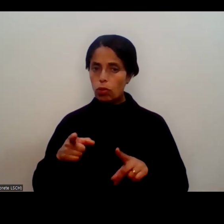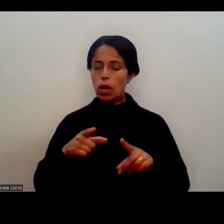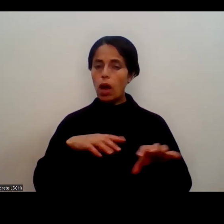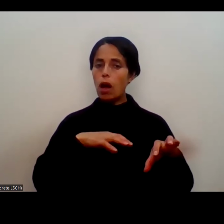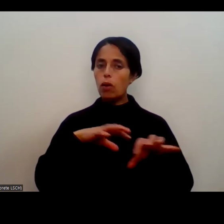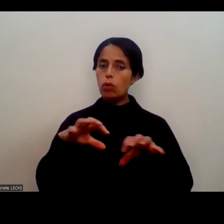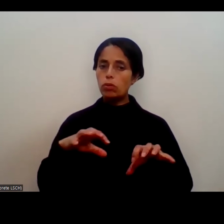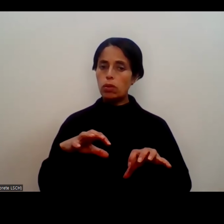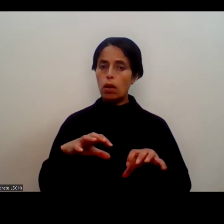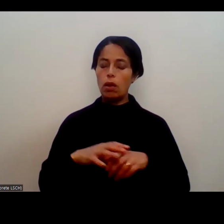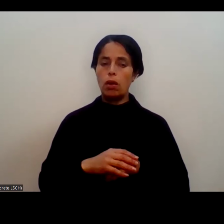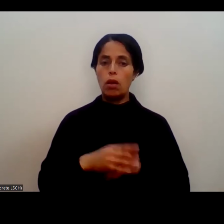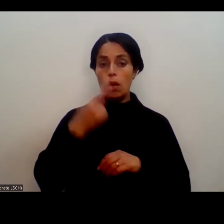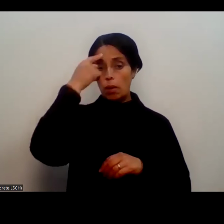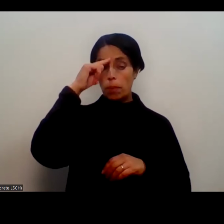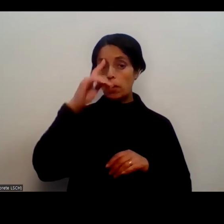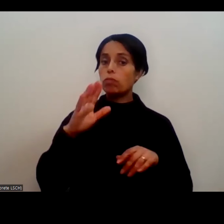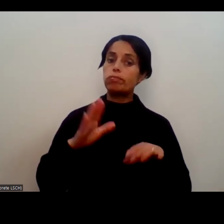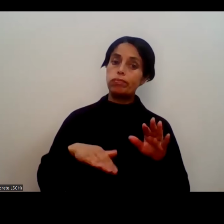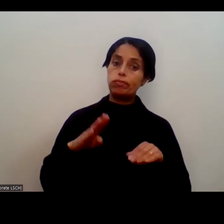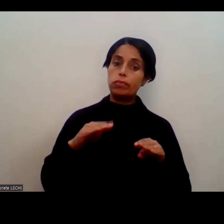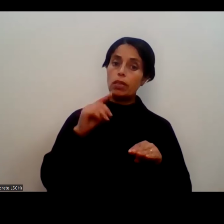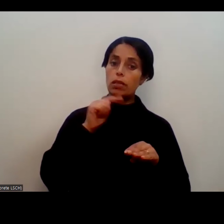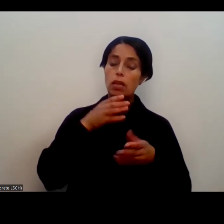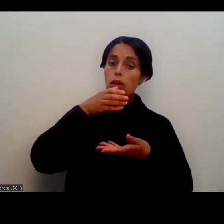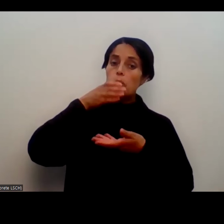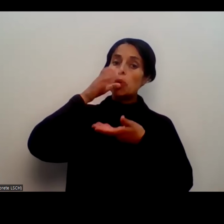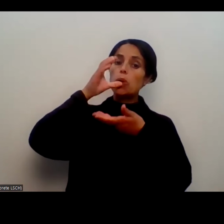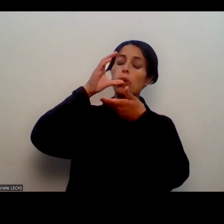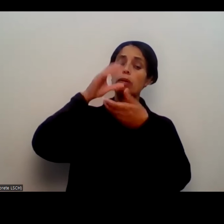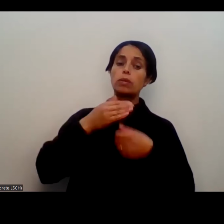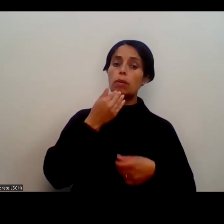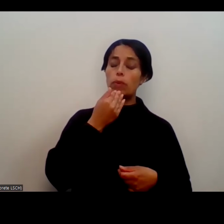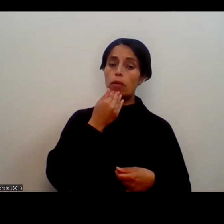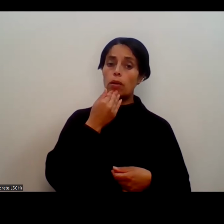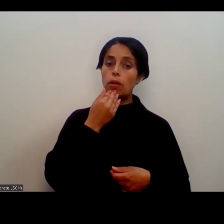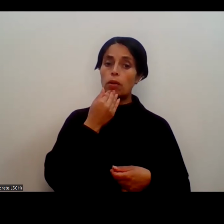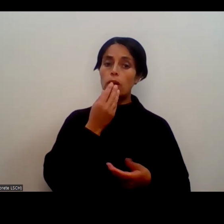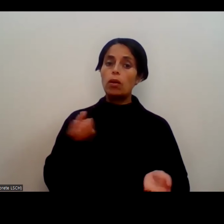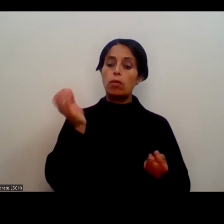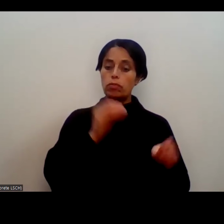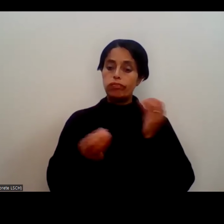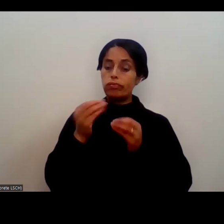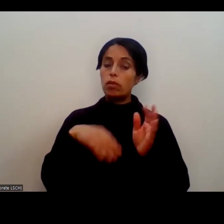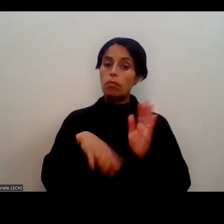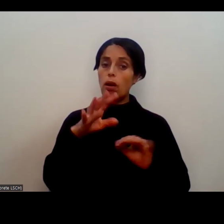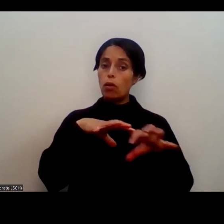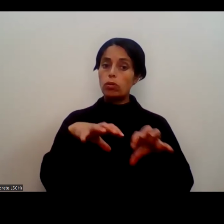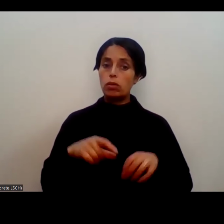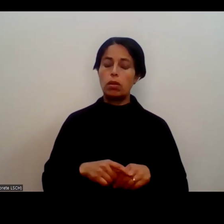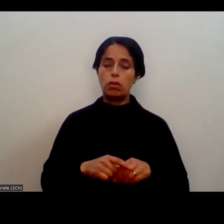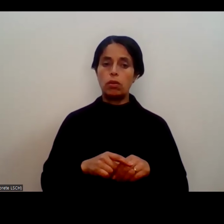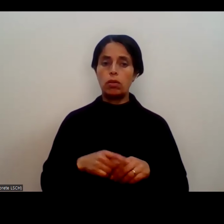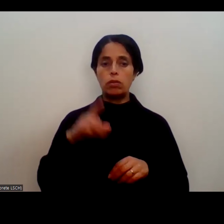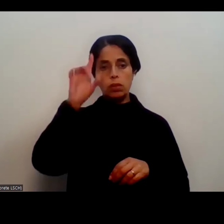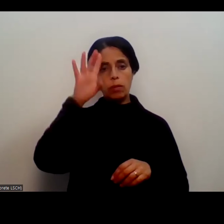pero probablemente a esa libación también se le agregaba algo más. Y de hecho, estamos sabiendo